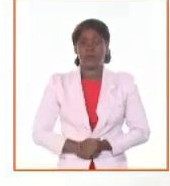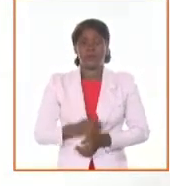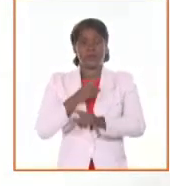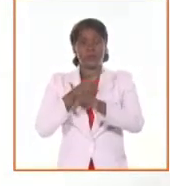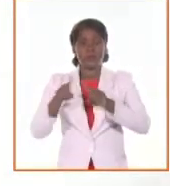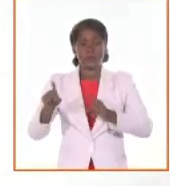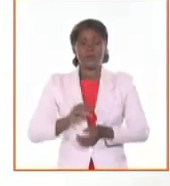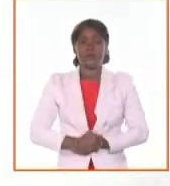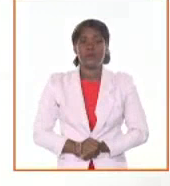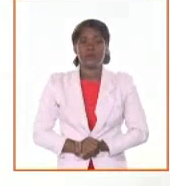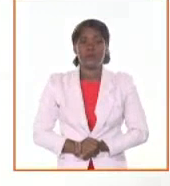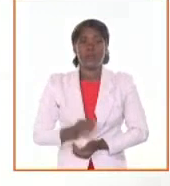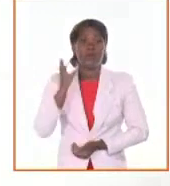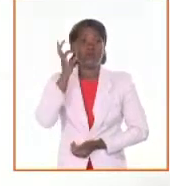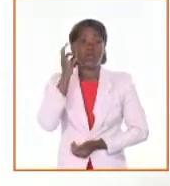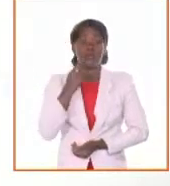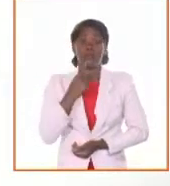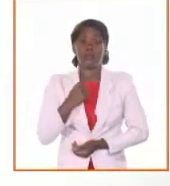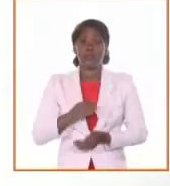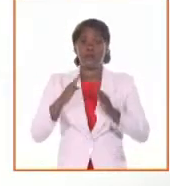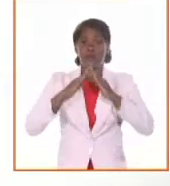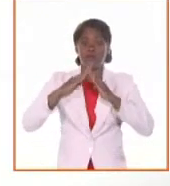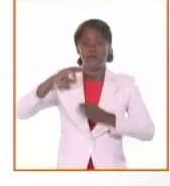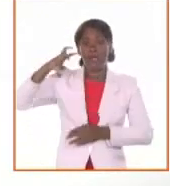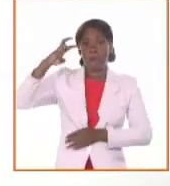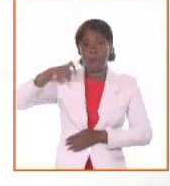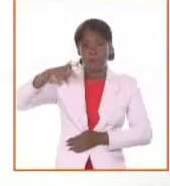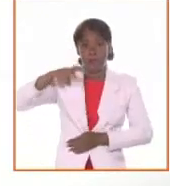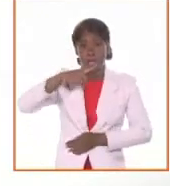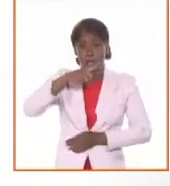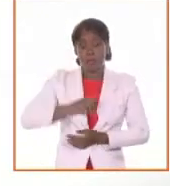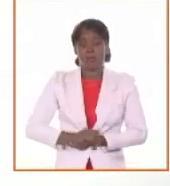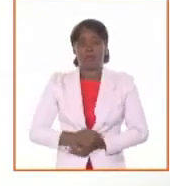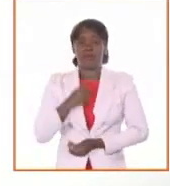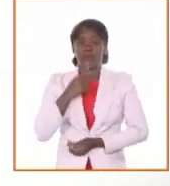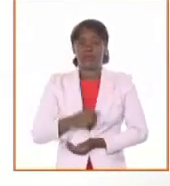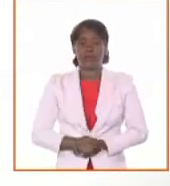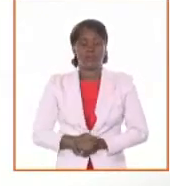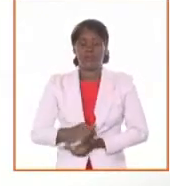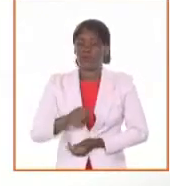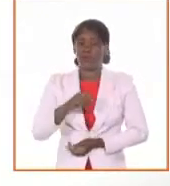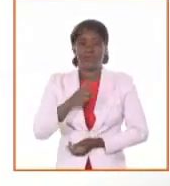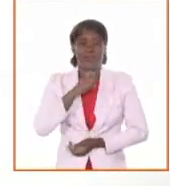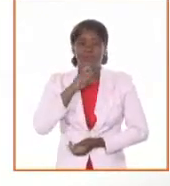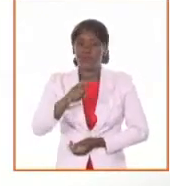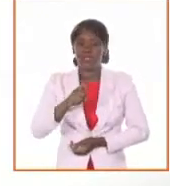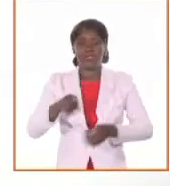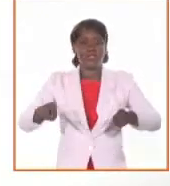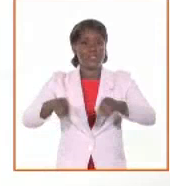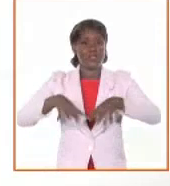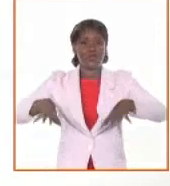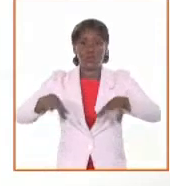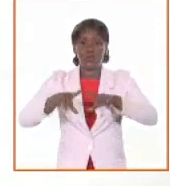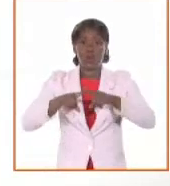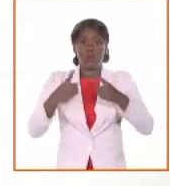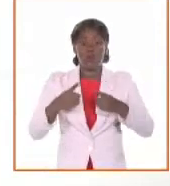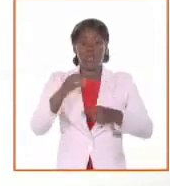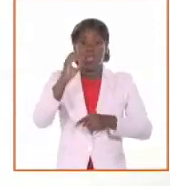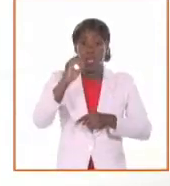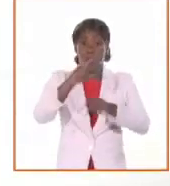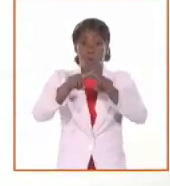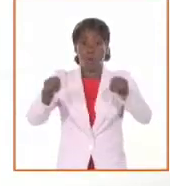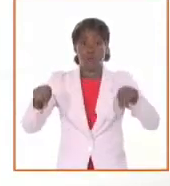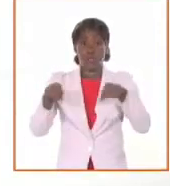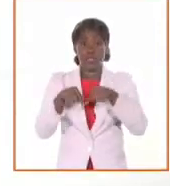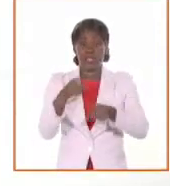obtener de forma a la certificaciones desde las madrugada que hay que hacer cola primero para comparten una lista luego